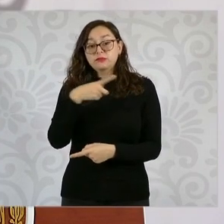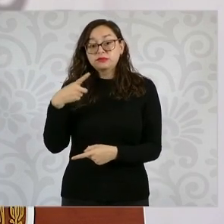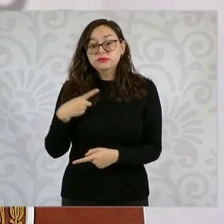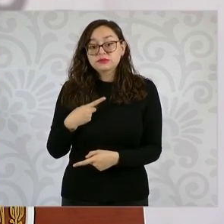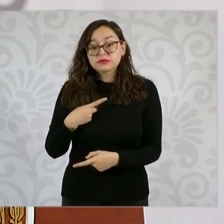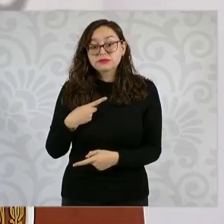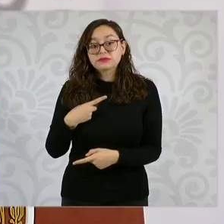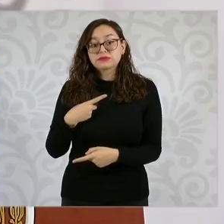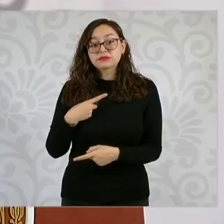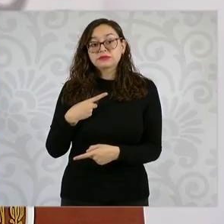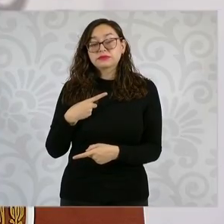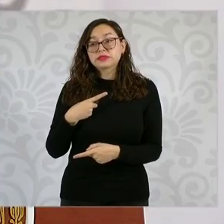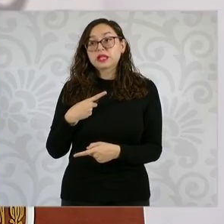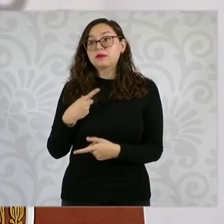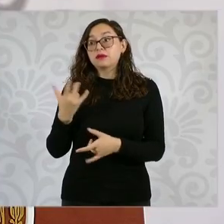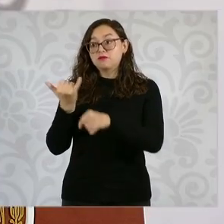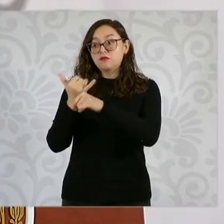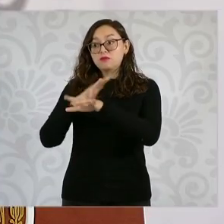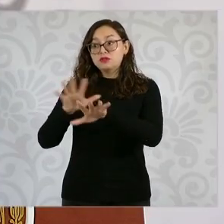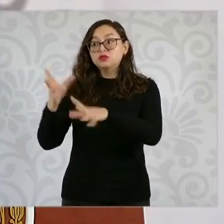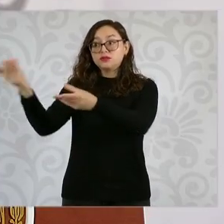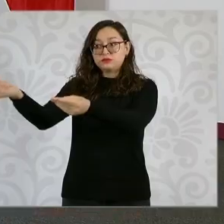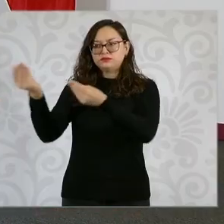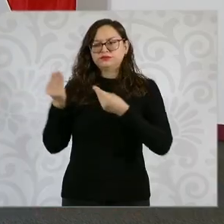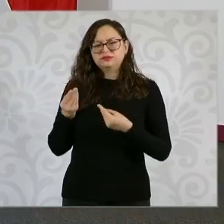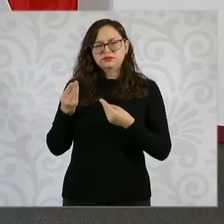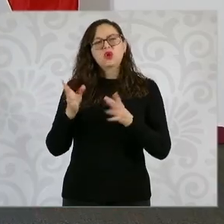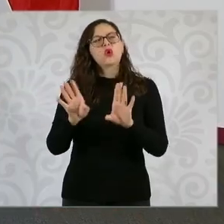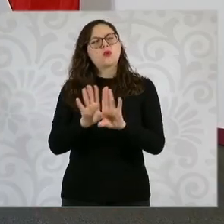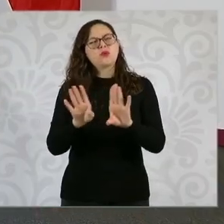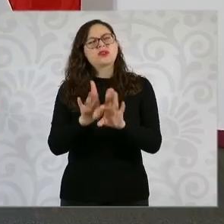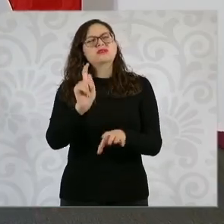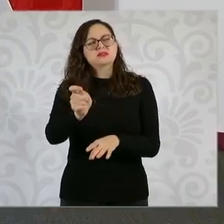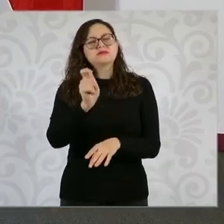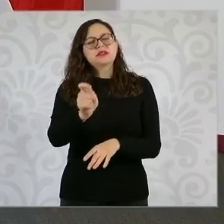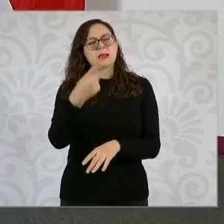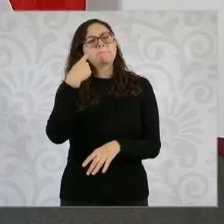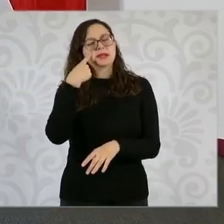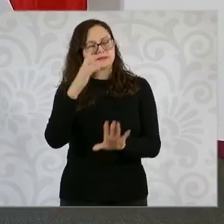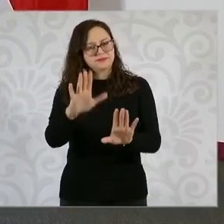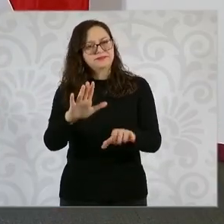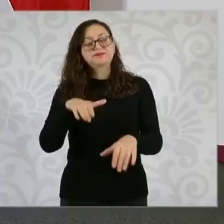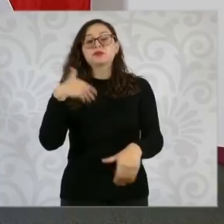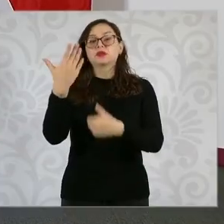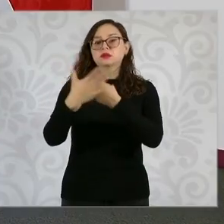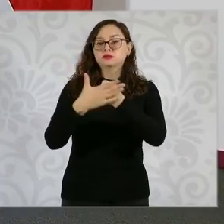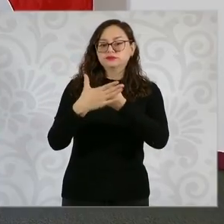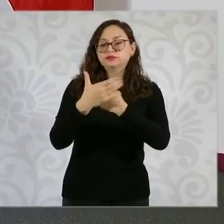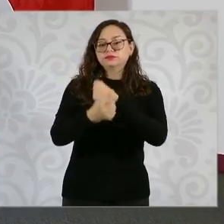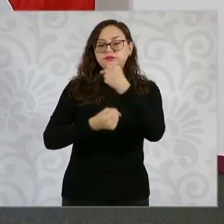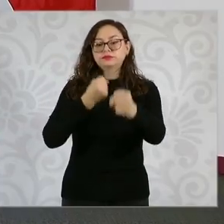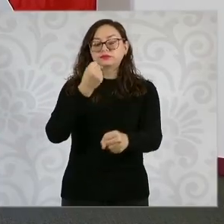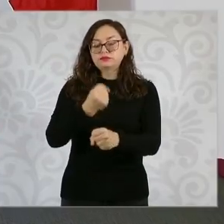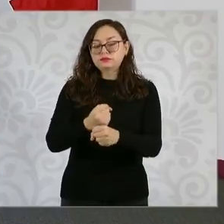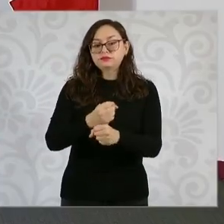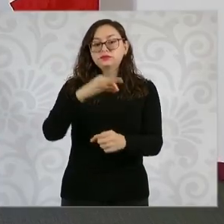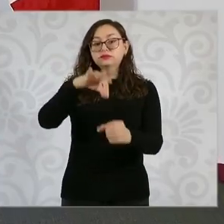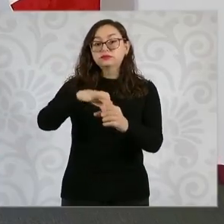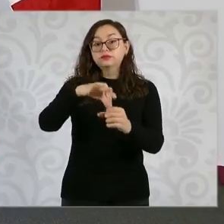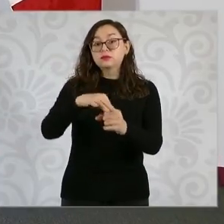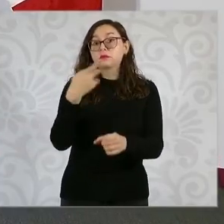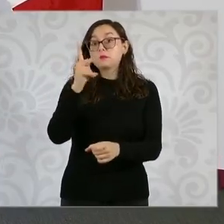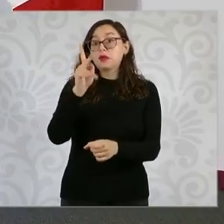nos entiendan quienes nos están viendo, la elección de jueces magistrados se hace en dos etapas,